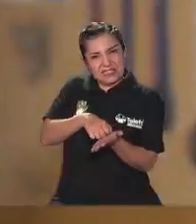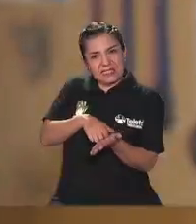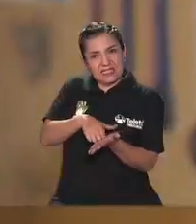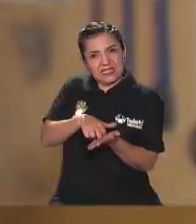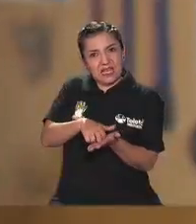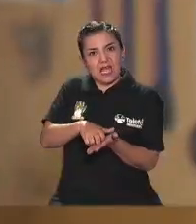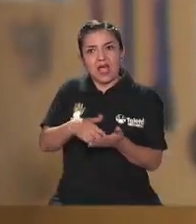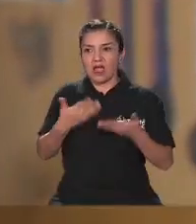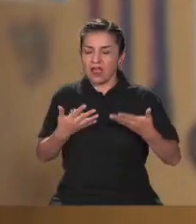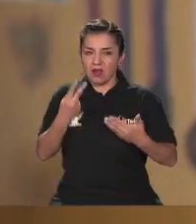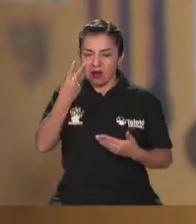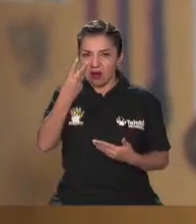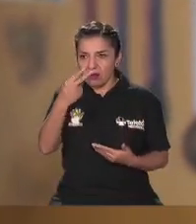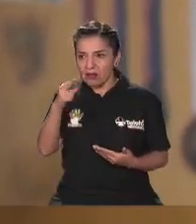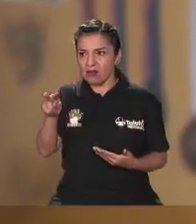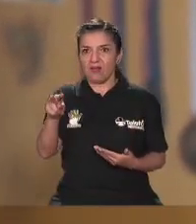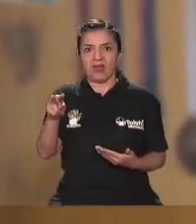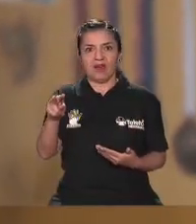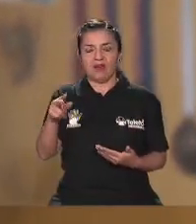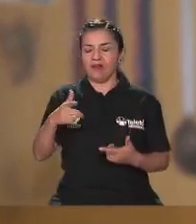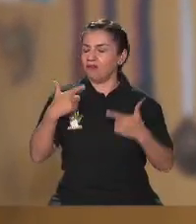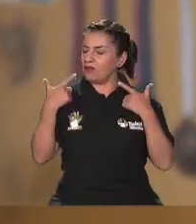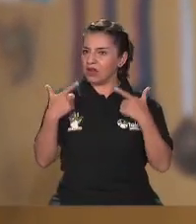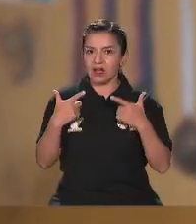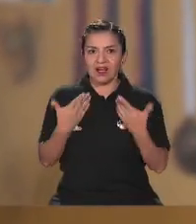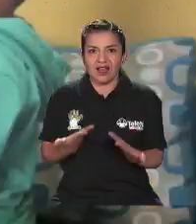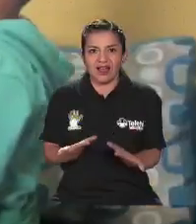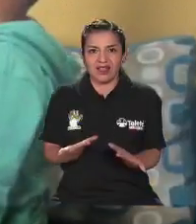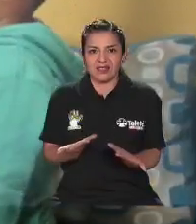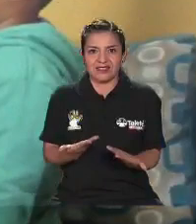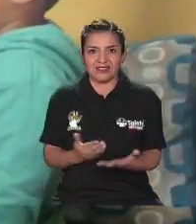Y ahora como la veo, es bacán.